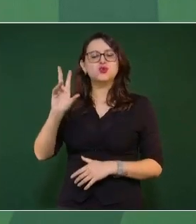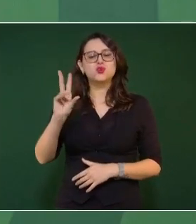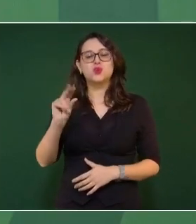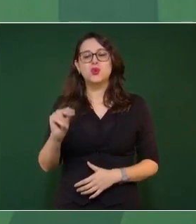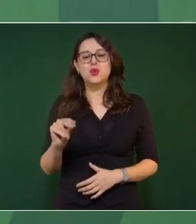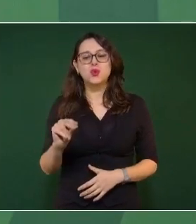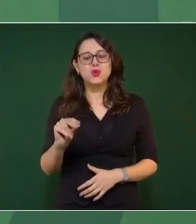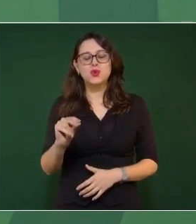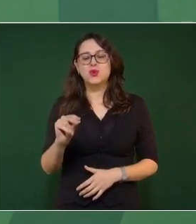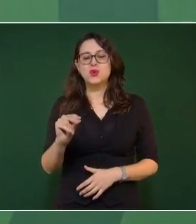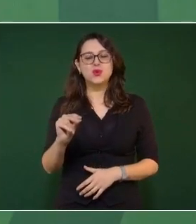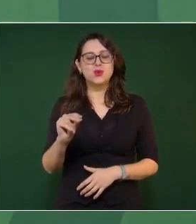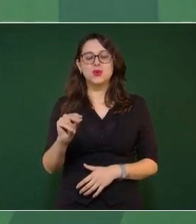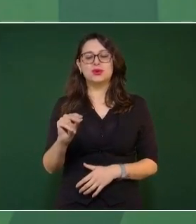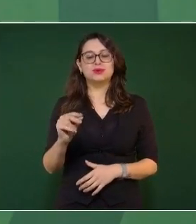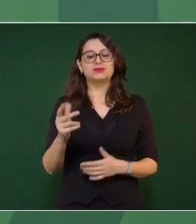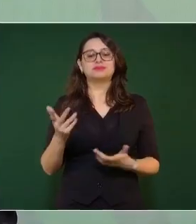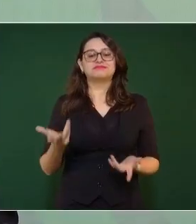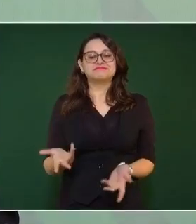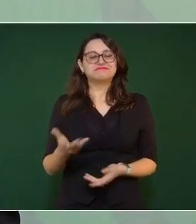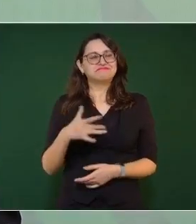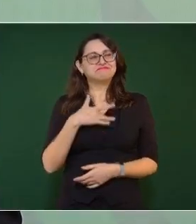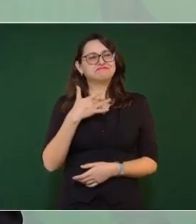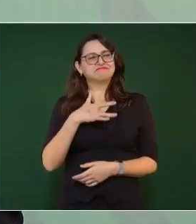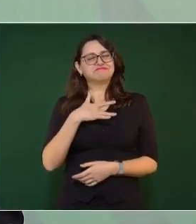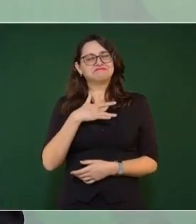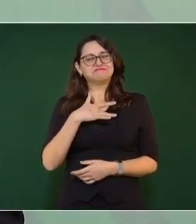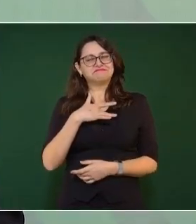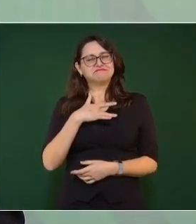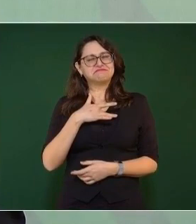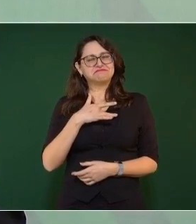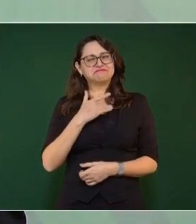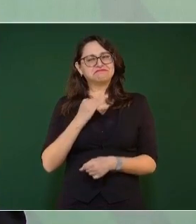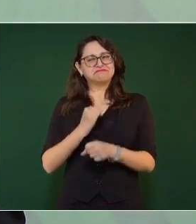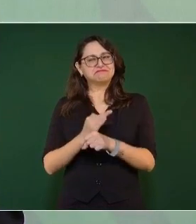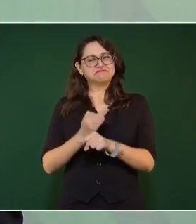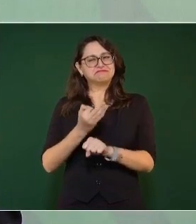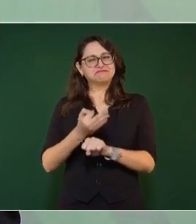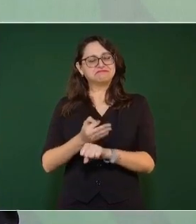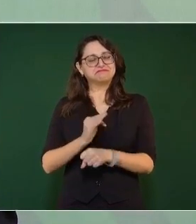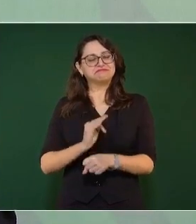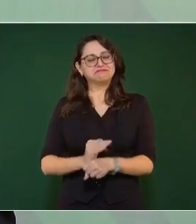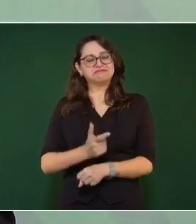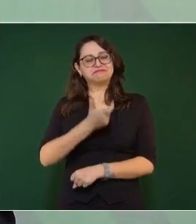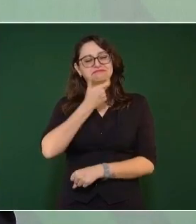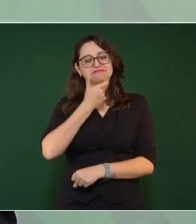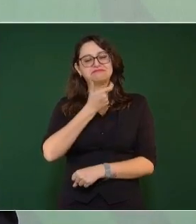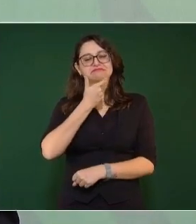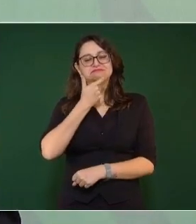hay que tener sentido del humor.